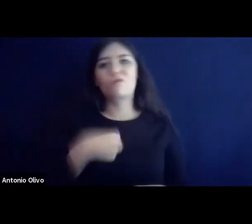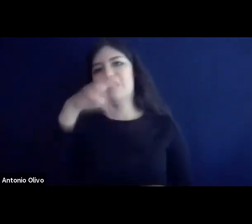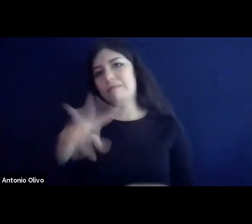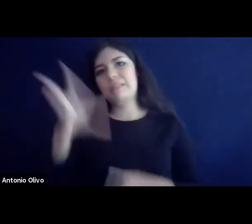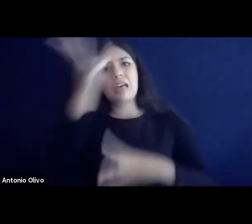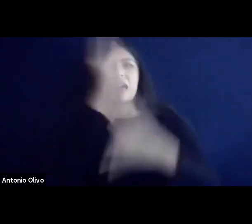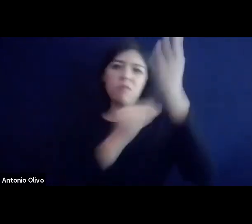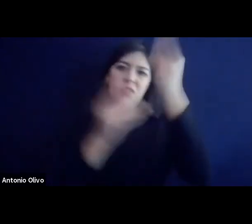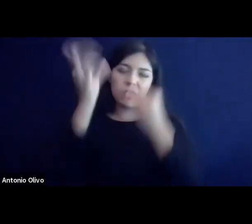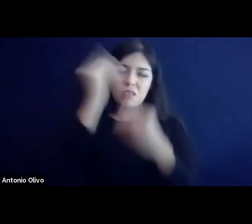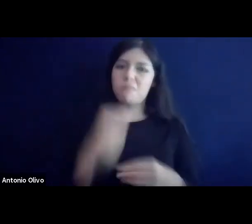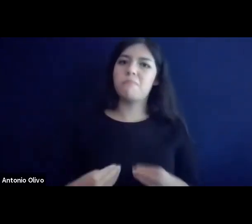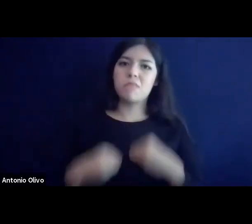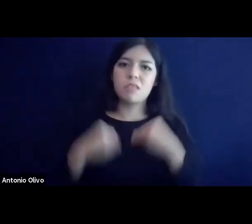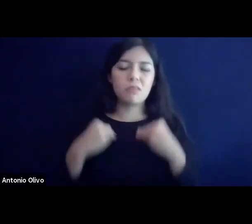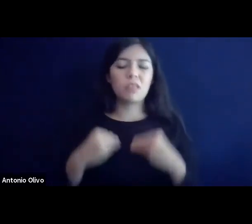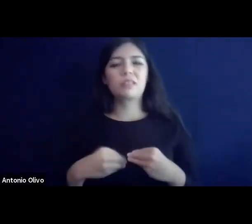eso,